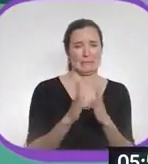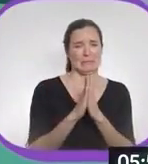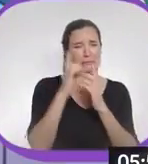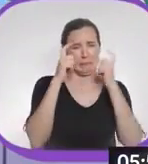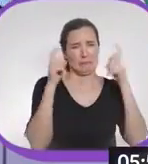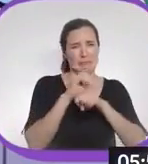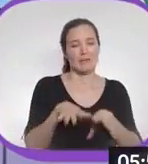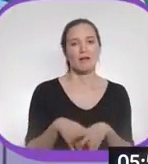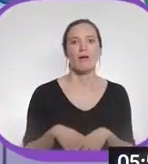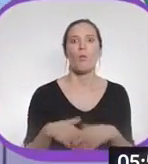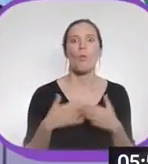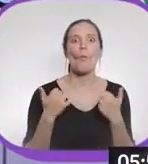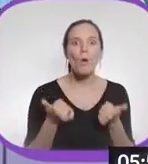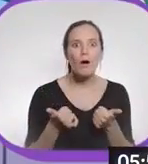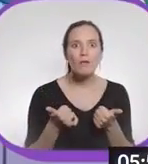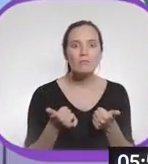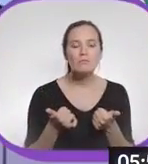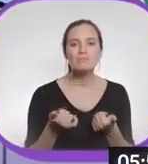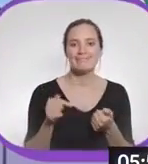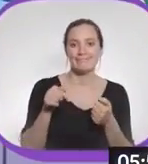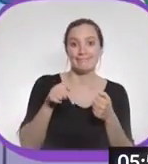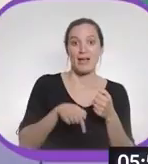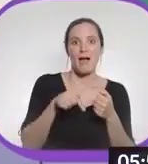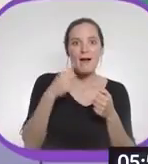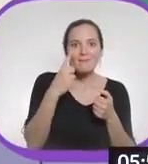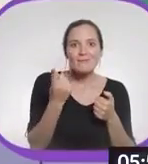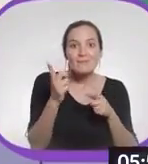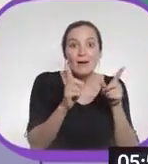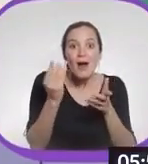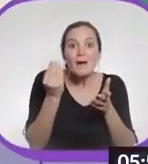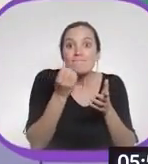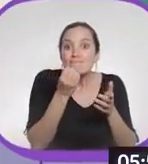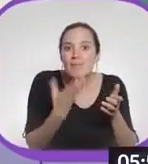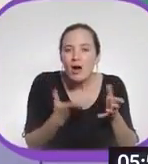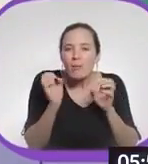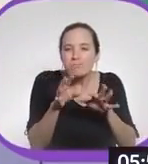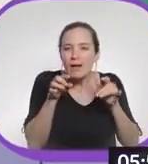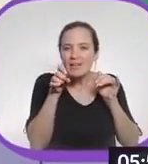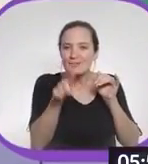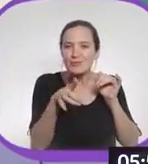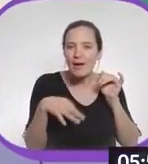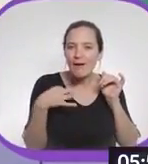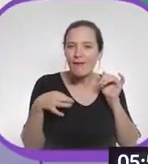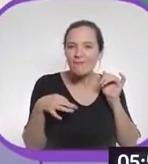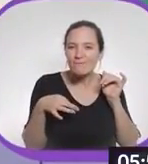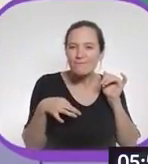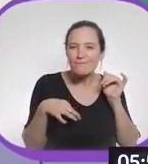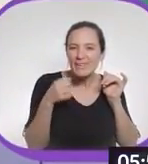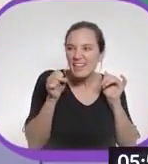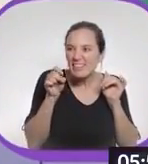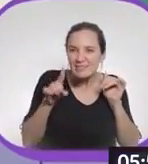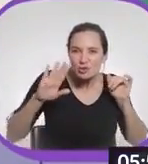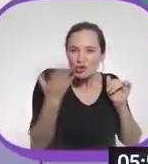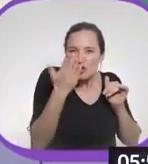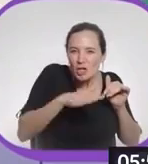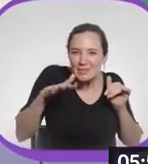pesadilla! ¡Increíble! Ahora haremos algo mejor. Usaré tu magia para hacer que la vida de Timmy Turner y la de los niños